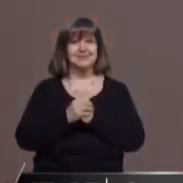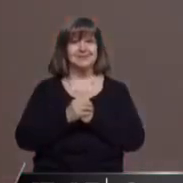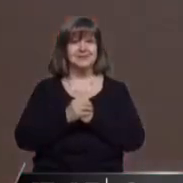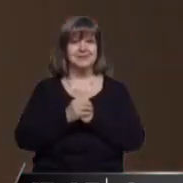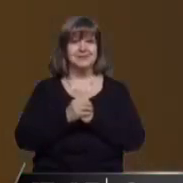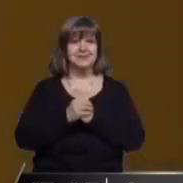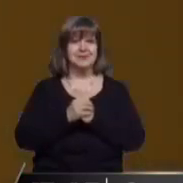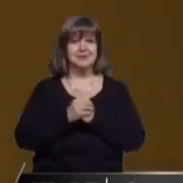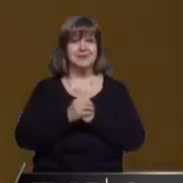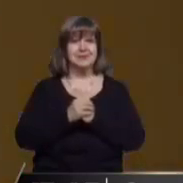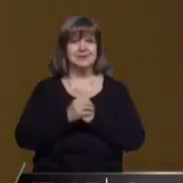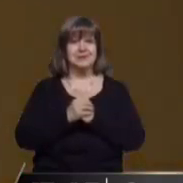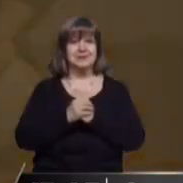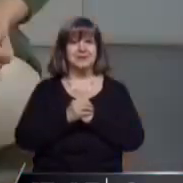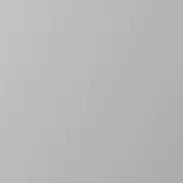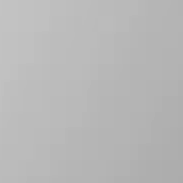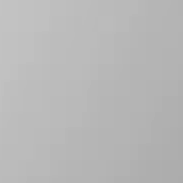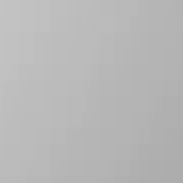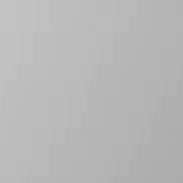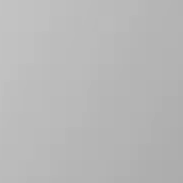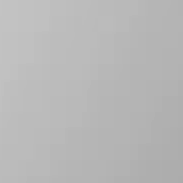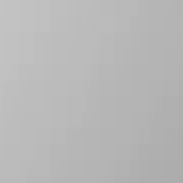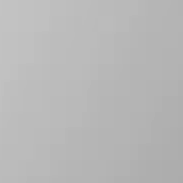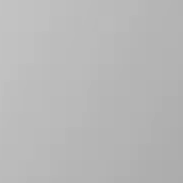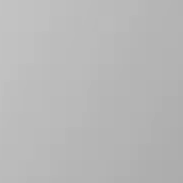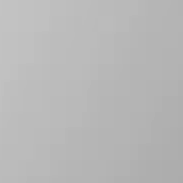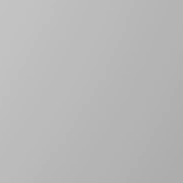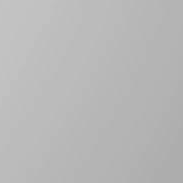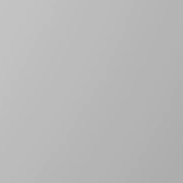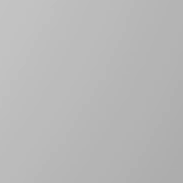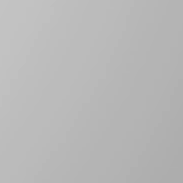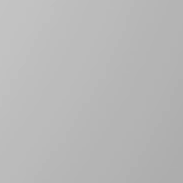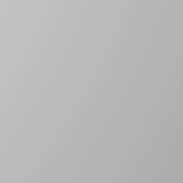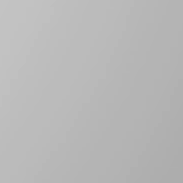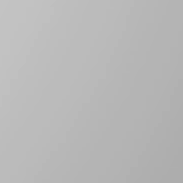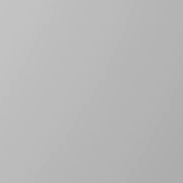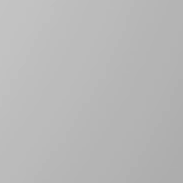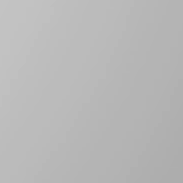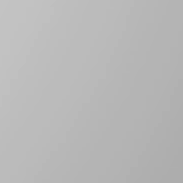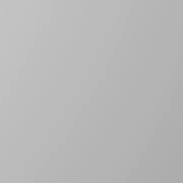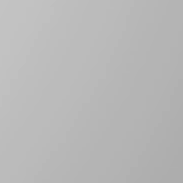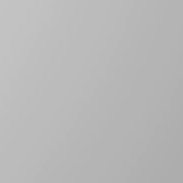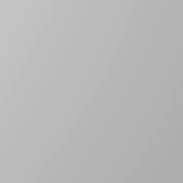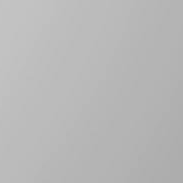hacer cesar esa violencia cuanto antes. Perfecto. Muy amable. Muchísimas gracias, Silvina.